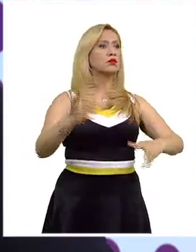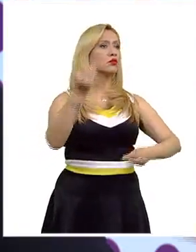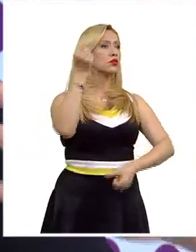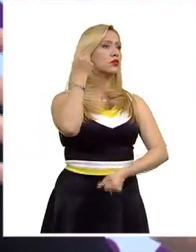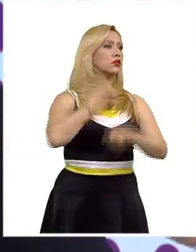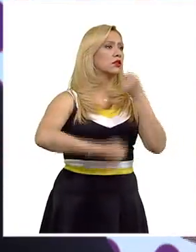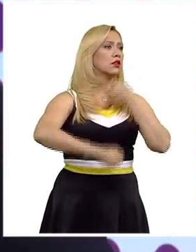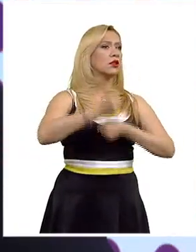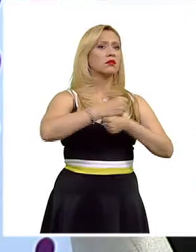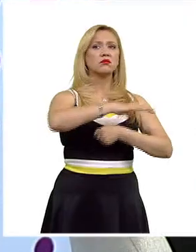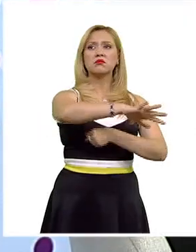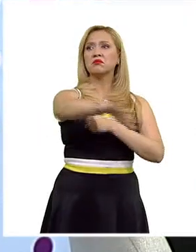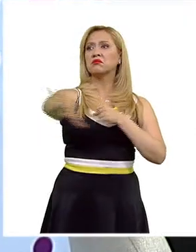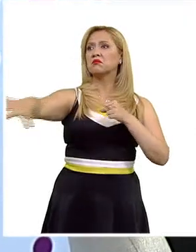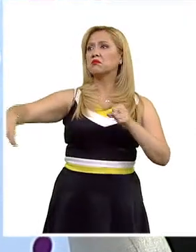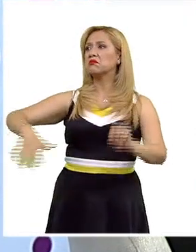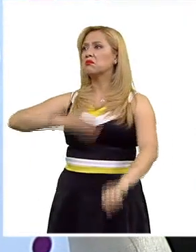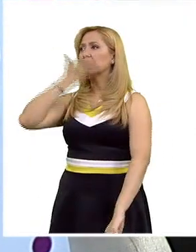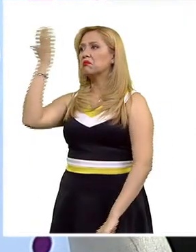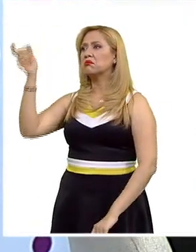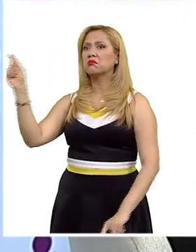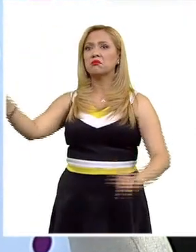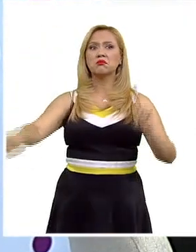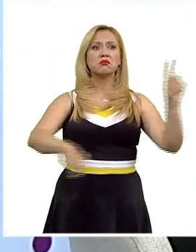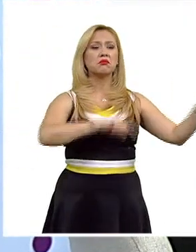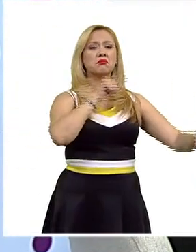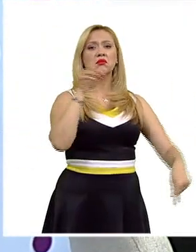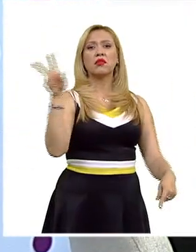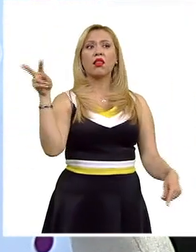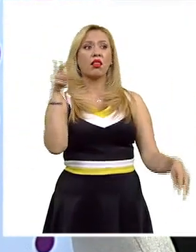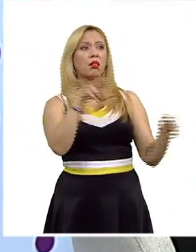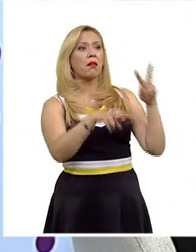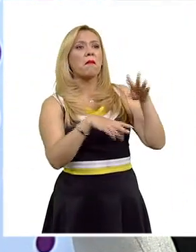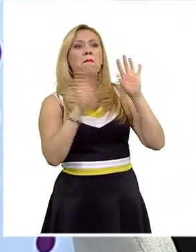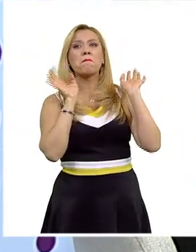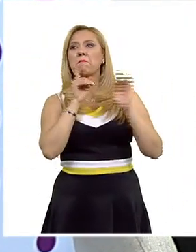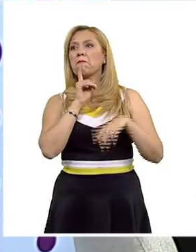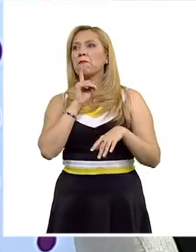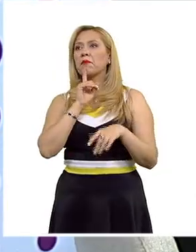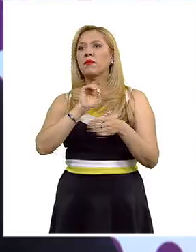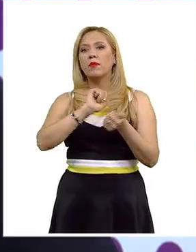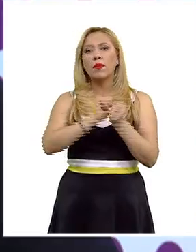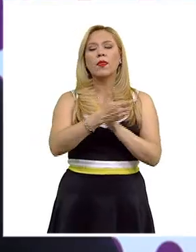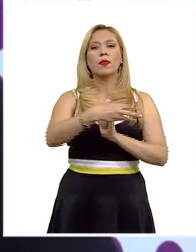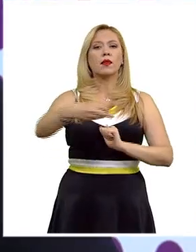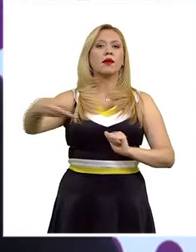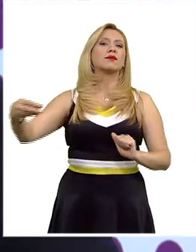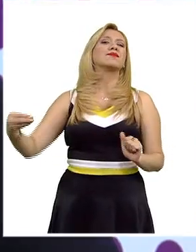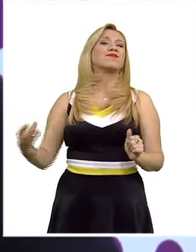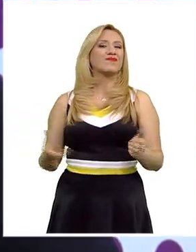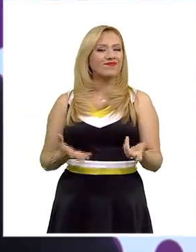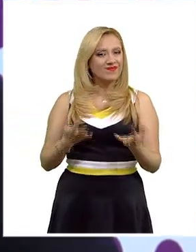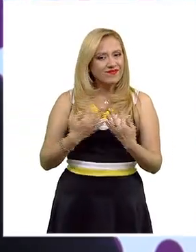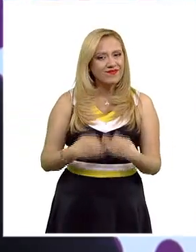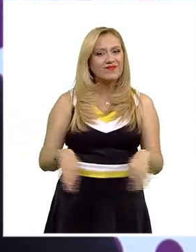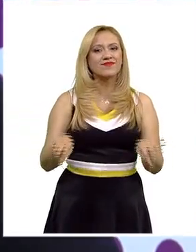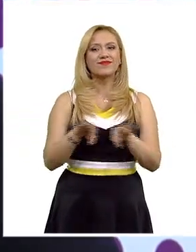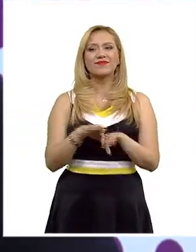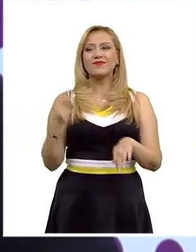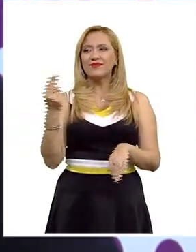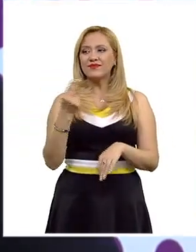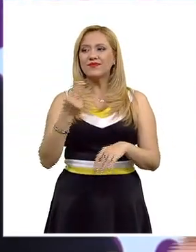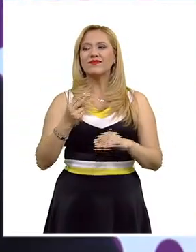¿no? O sea, hay un ambiente que lo permite, hay alguien que está viendo que lo hizo y no está diciendo nada. Entonces creo que es importante pues eso,